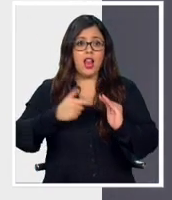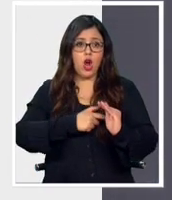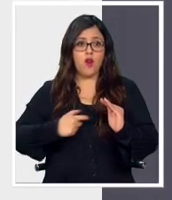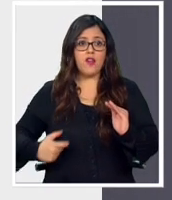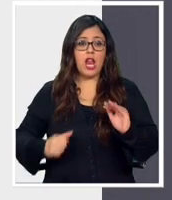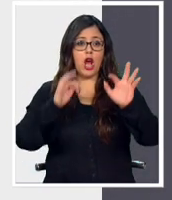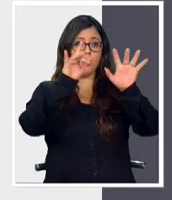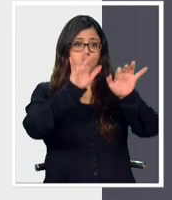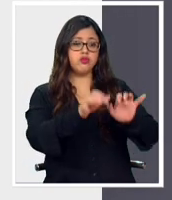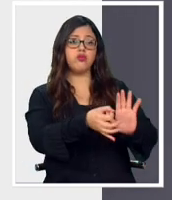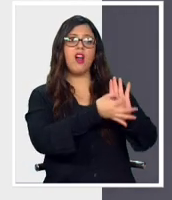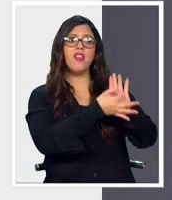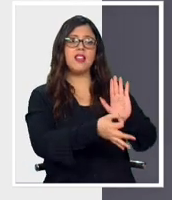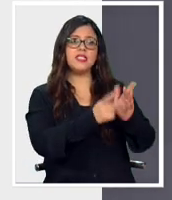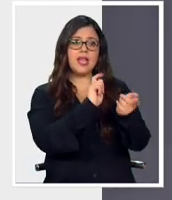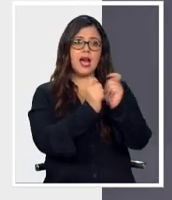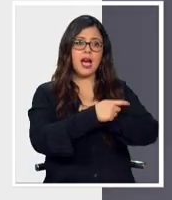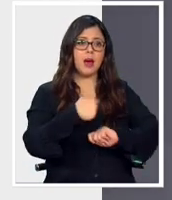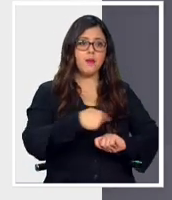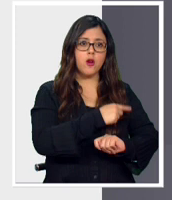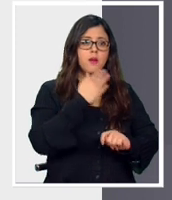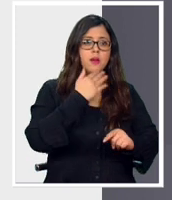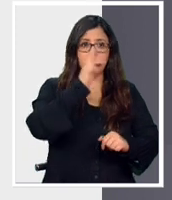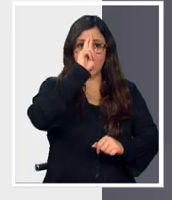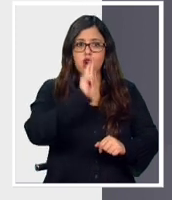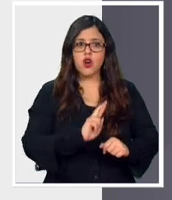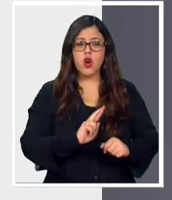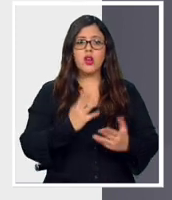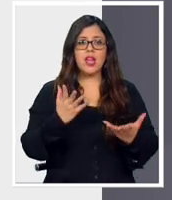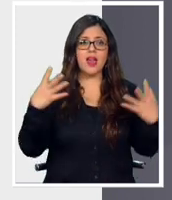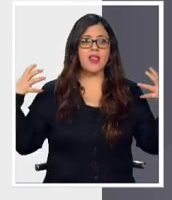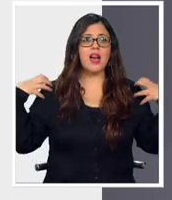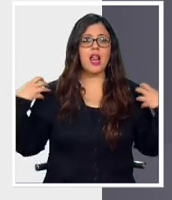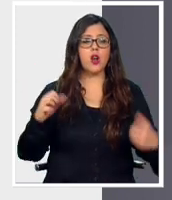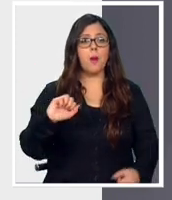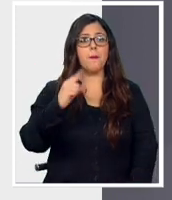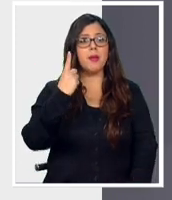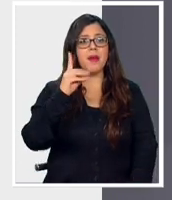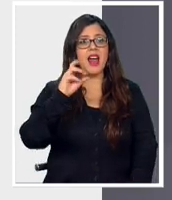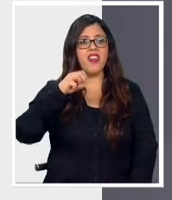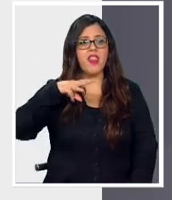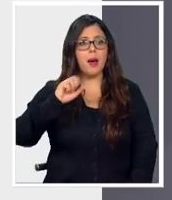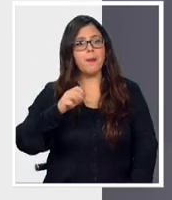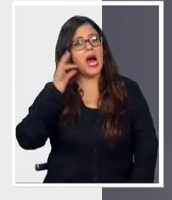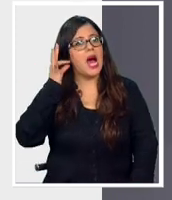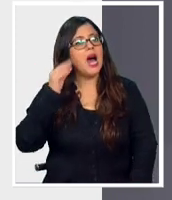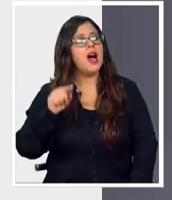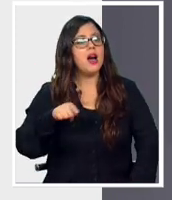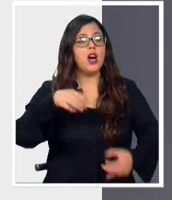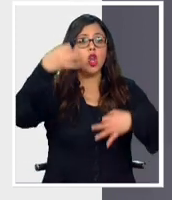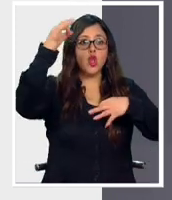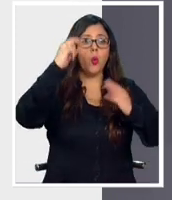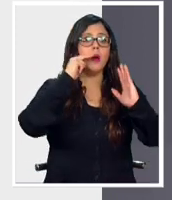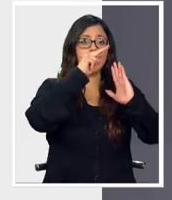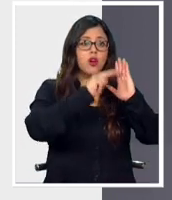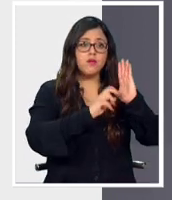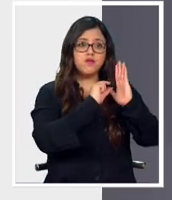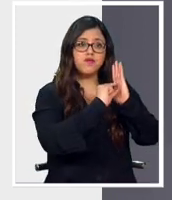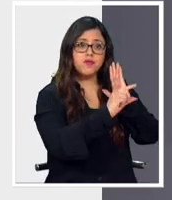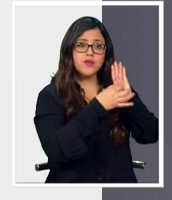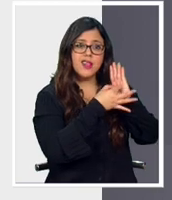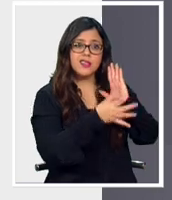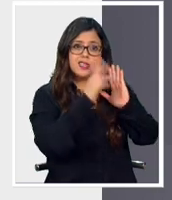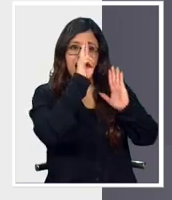la moneda establecía el cambio de nombre y funciones del tradicional cargo de primera dama documento donde se establecía además